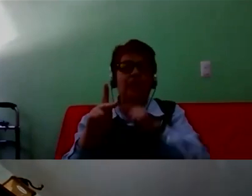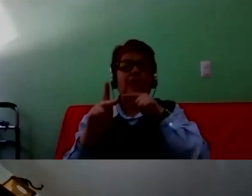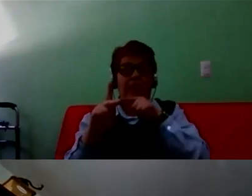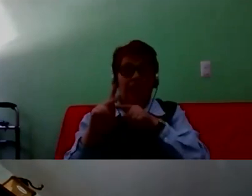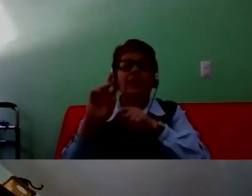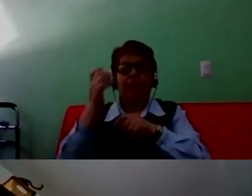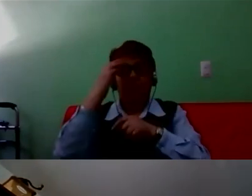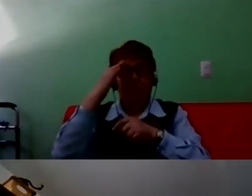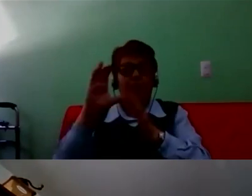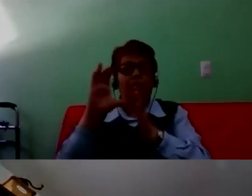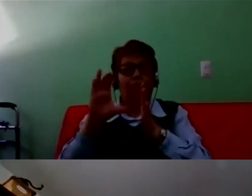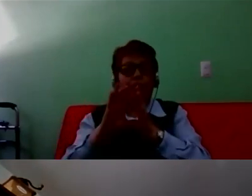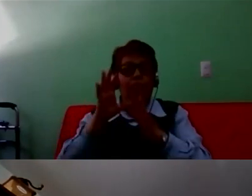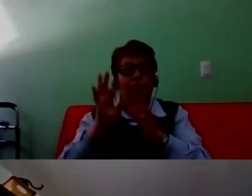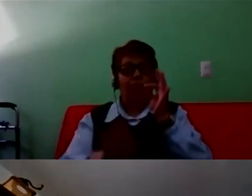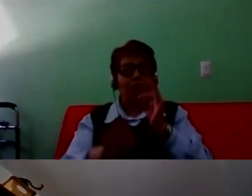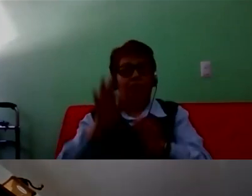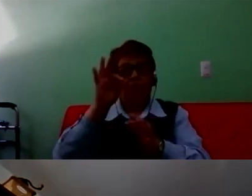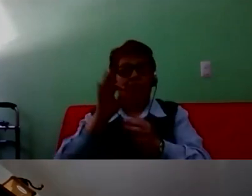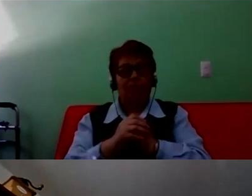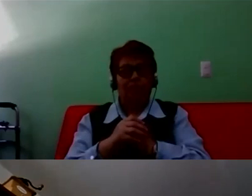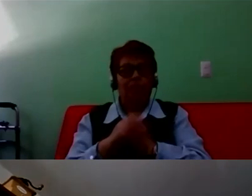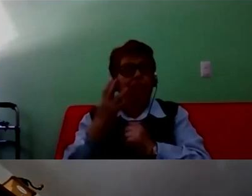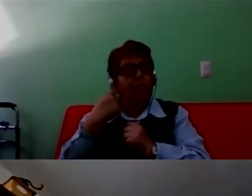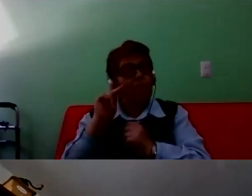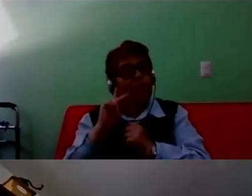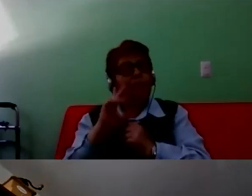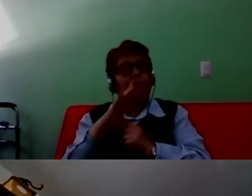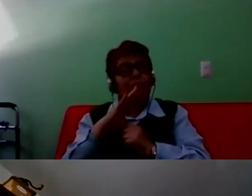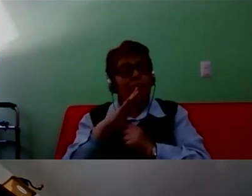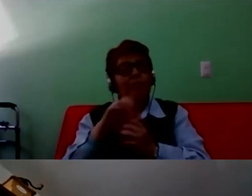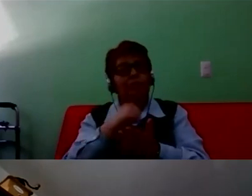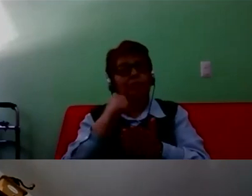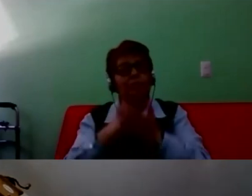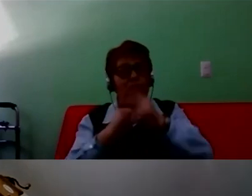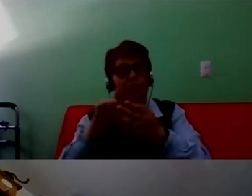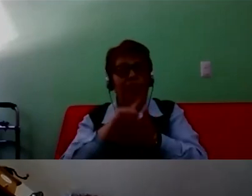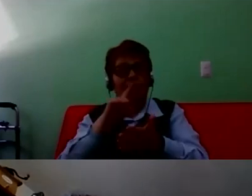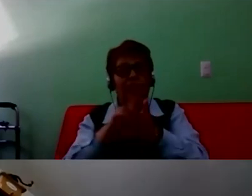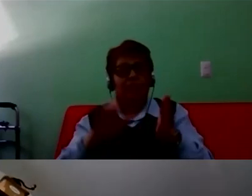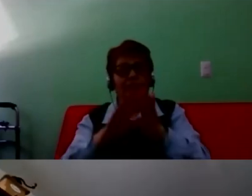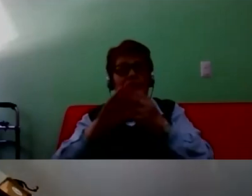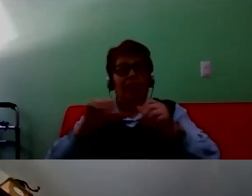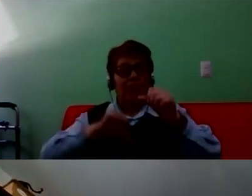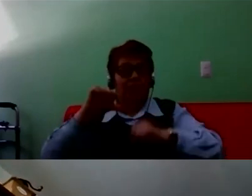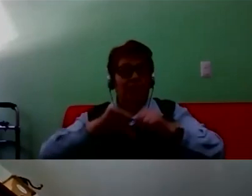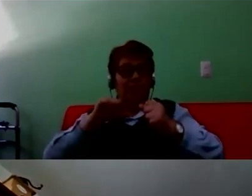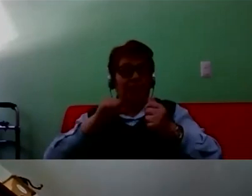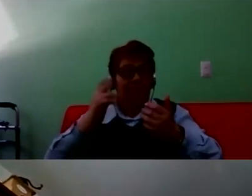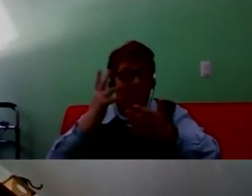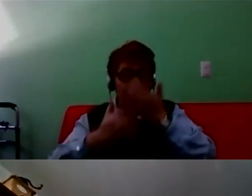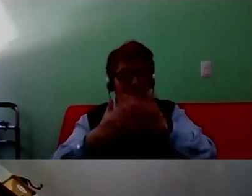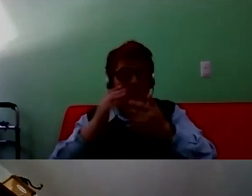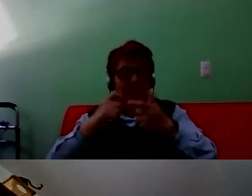reconocen en el Código Civil. Sin embargo, existe en la Ciudad de México la Ley de Fomento a las Actividades Desarrolladas de